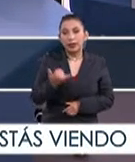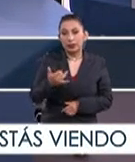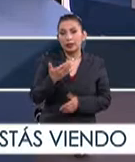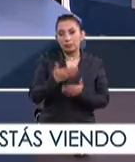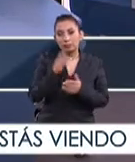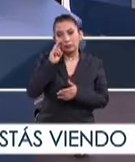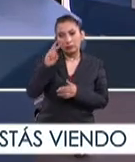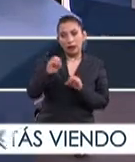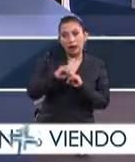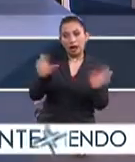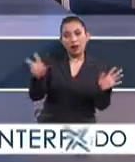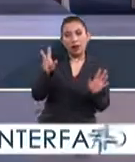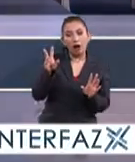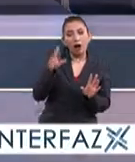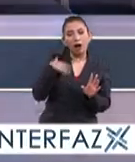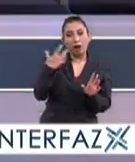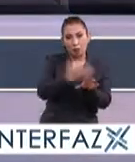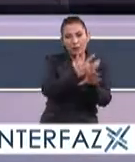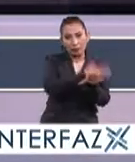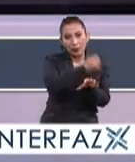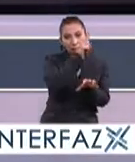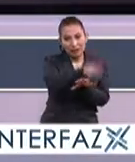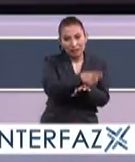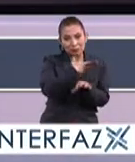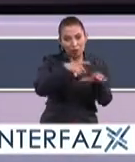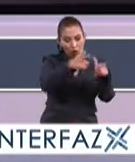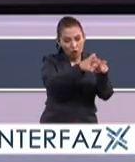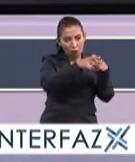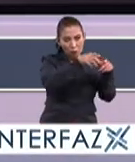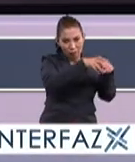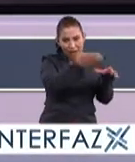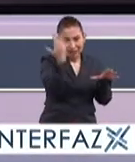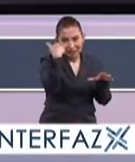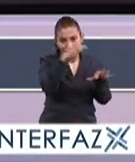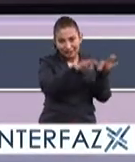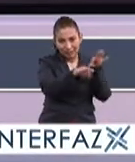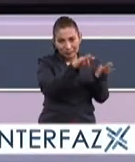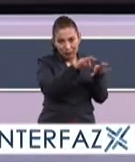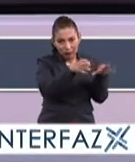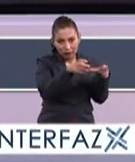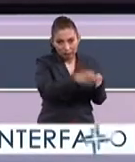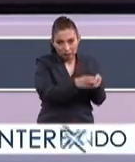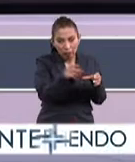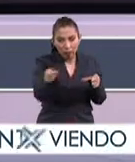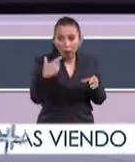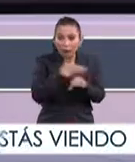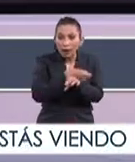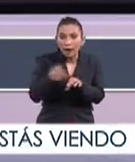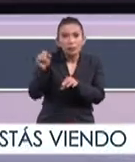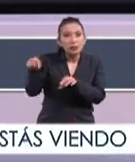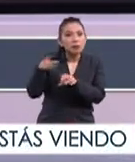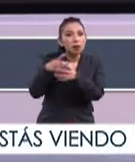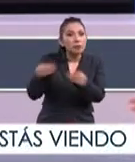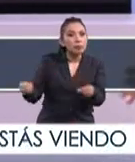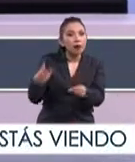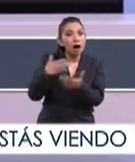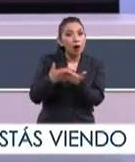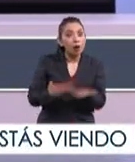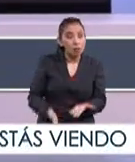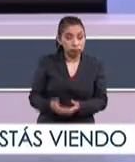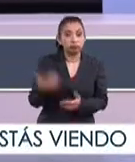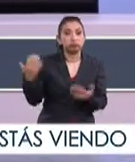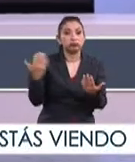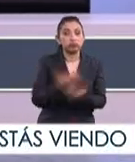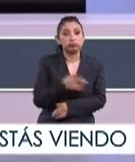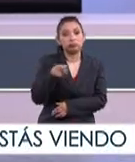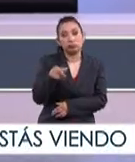fue evidente darnos cuenta que compañeros de la misma compañía donde trabajamos tienen familiares desaparecidos hoy en día.